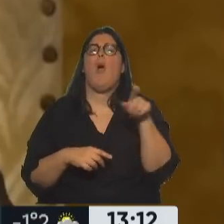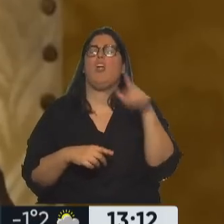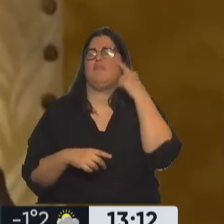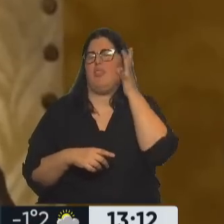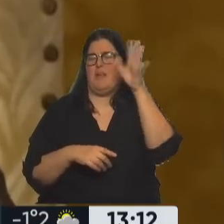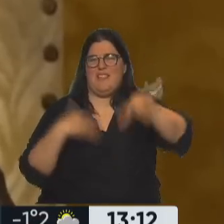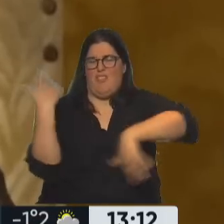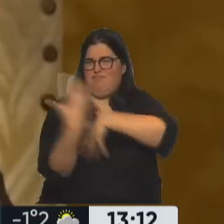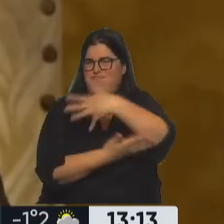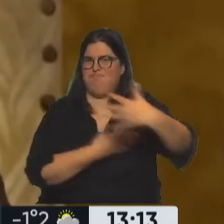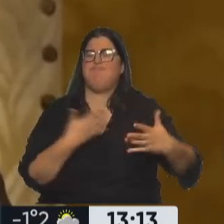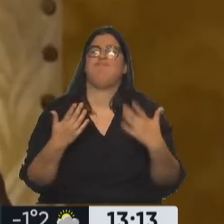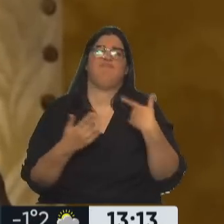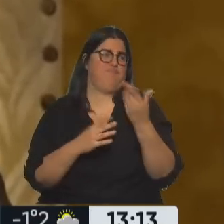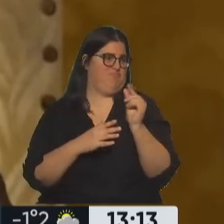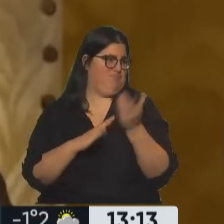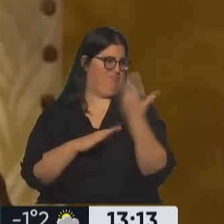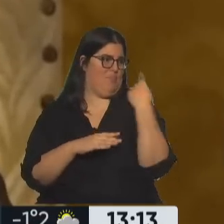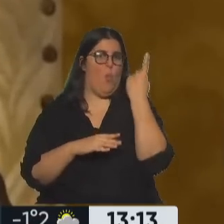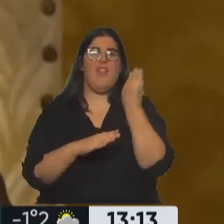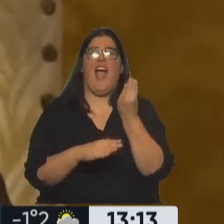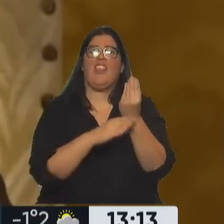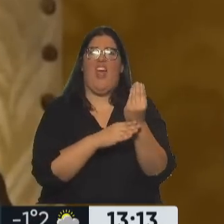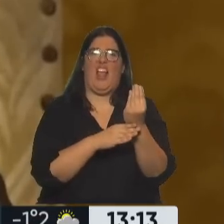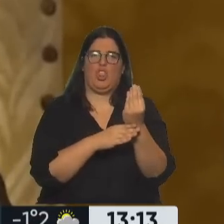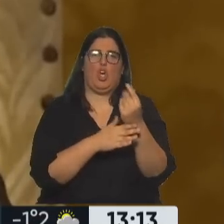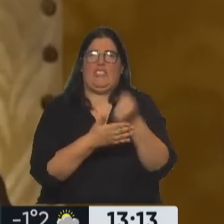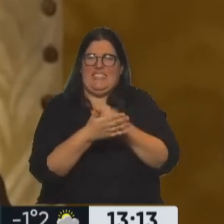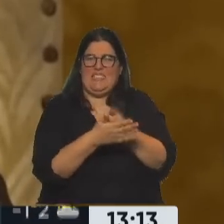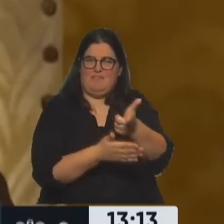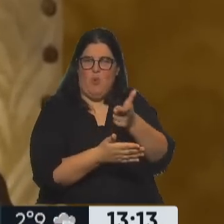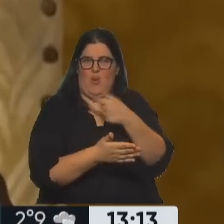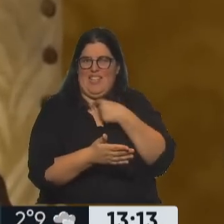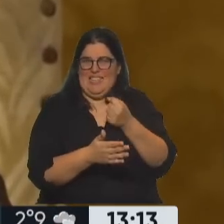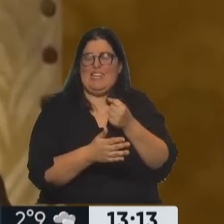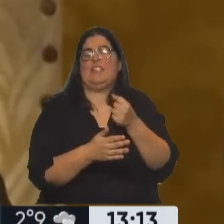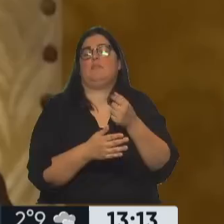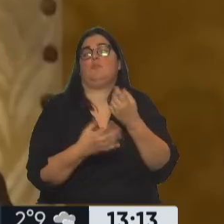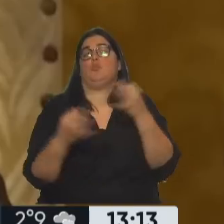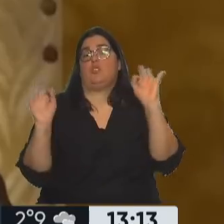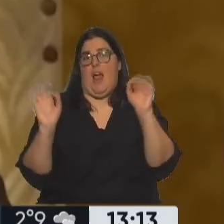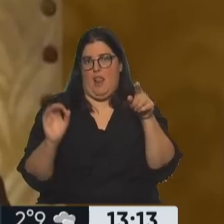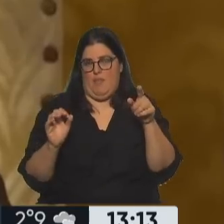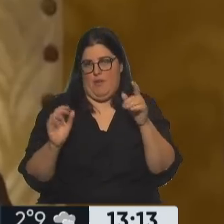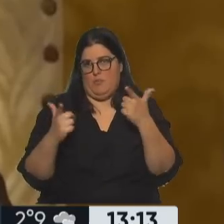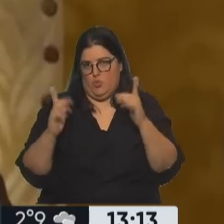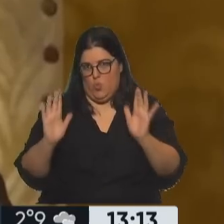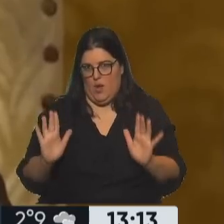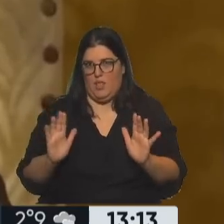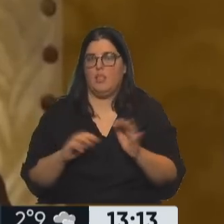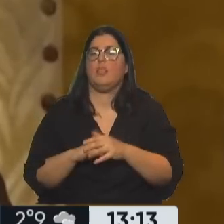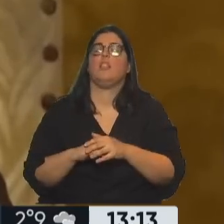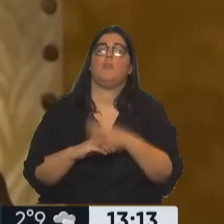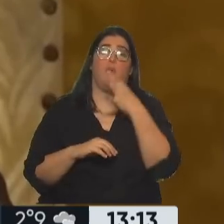este atentado que acaba de sufrir uno de los candidatos, reiteramos, no hay que lamentar víctimas, por suerte, pero es realmente